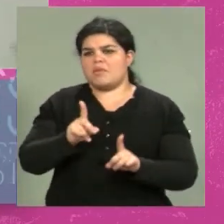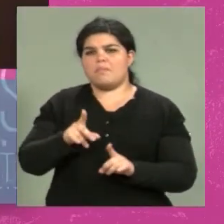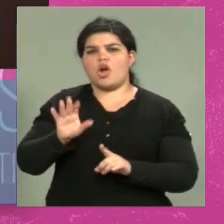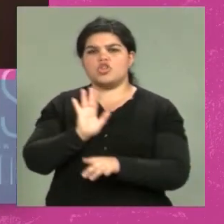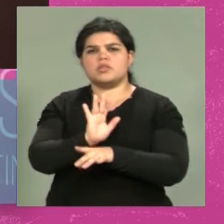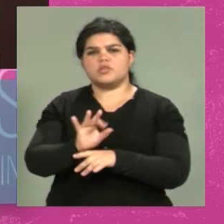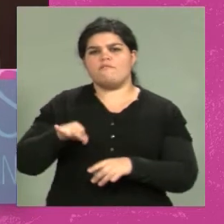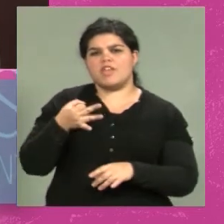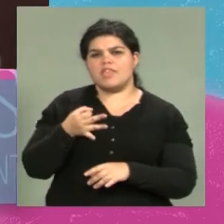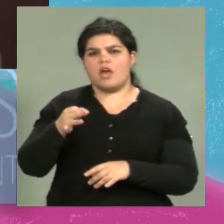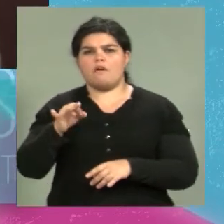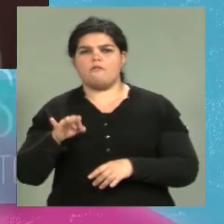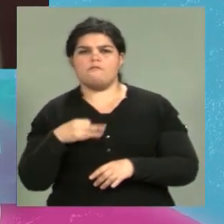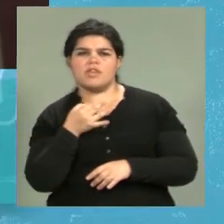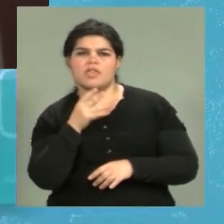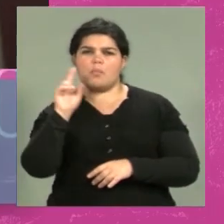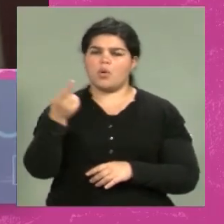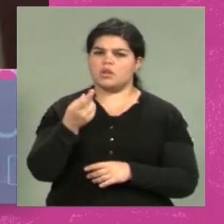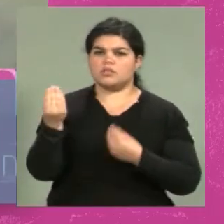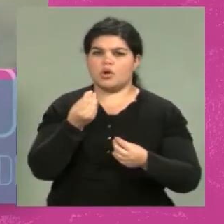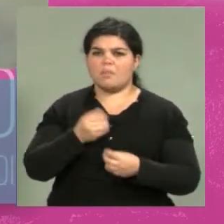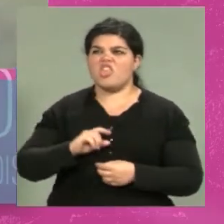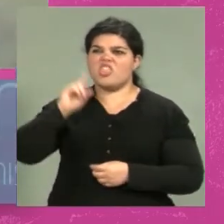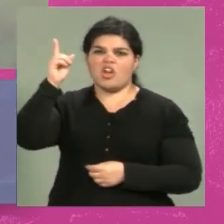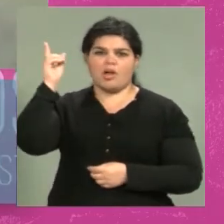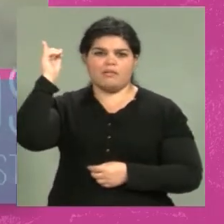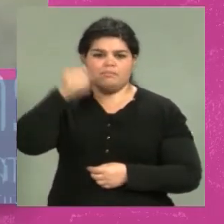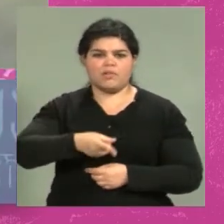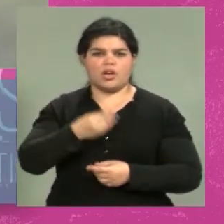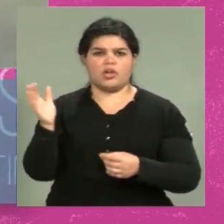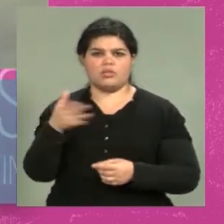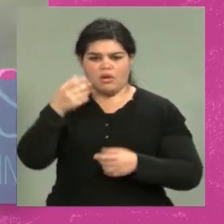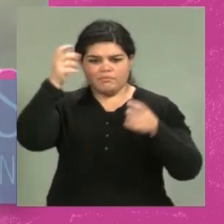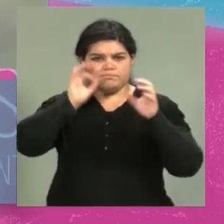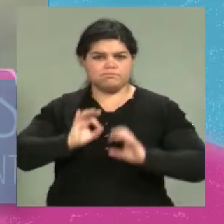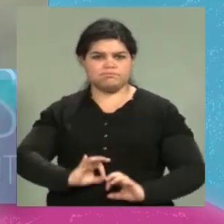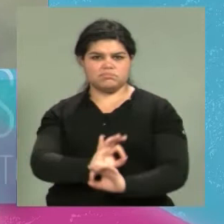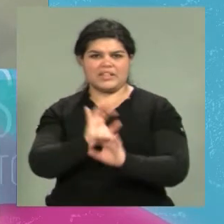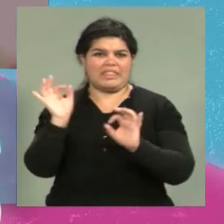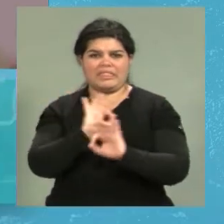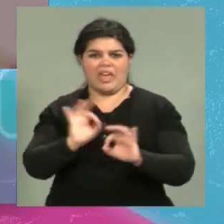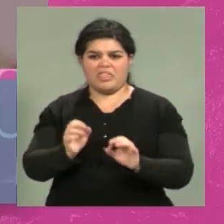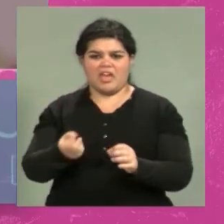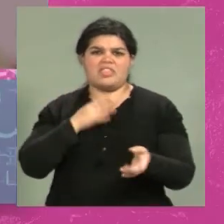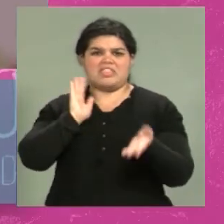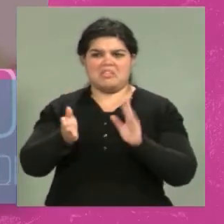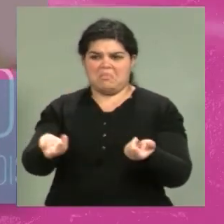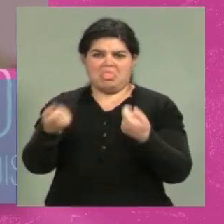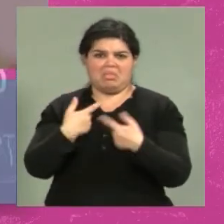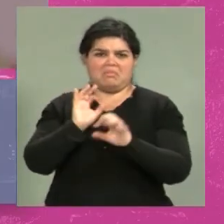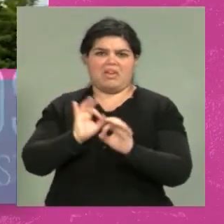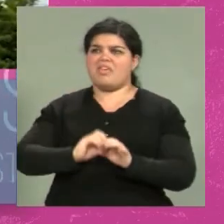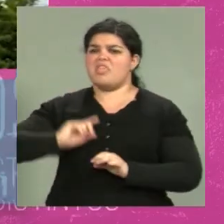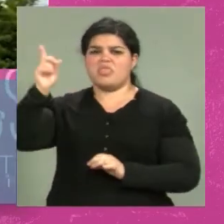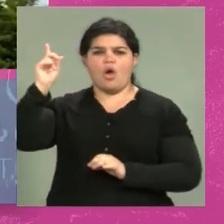y la muerte, o sea, Dios no le ha puesto un caño en todos los orificios del cuerpo. Dios no le ha puesto o le